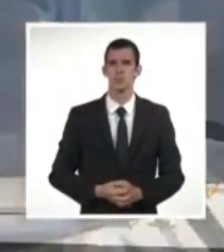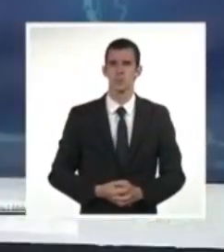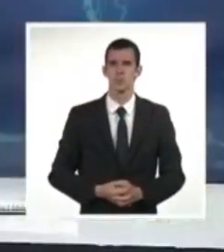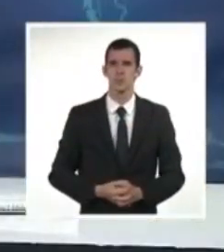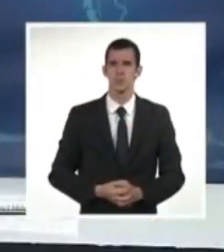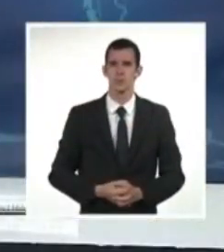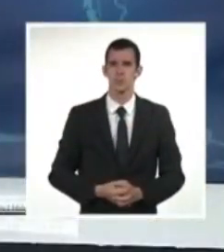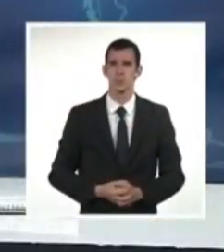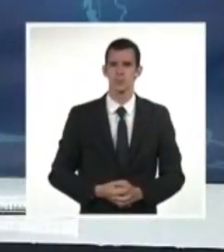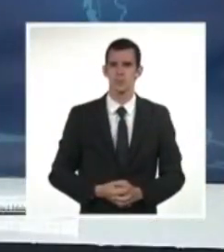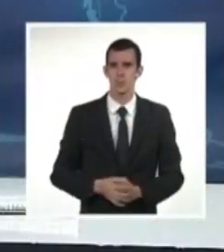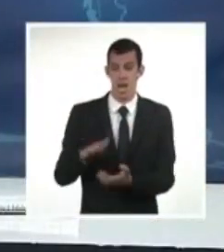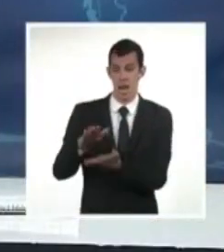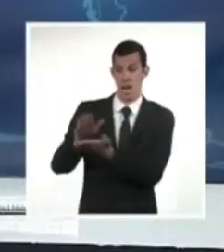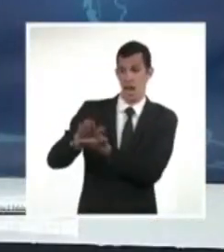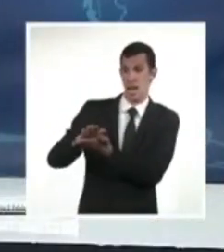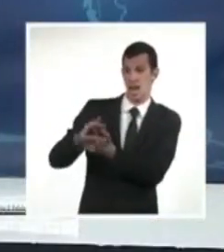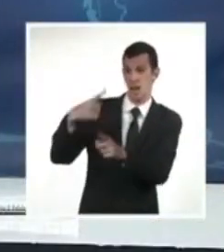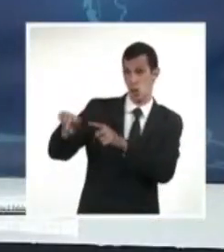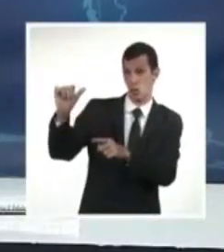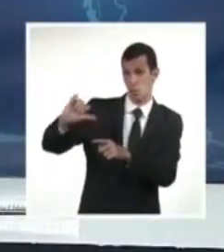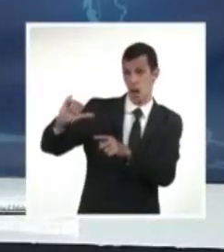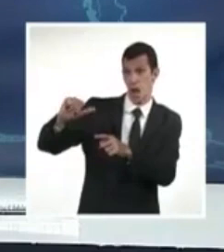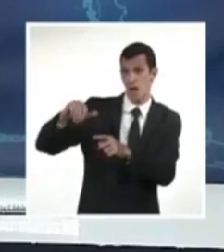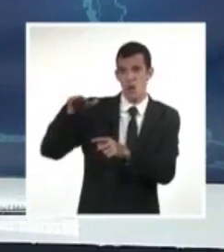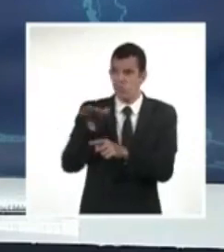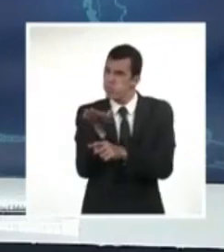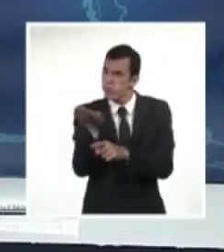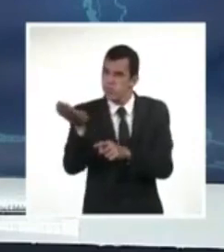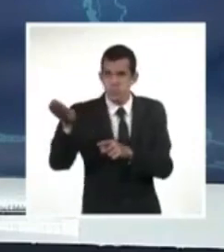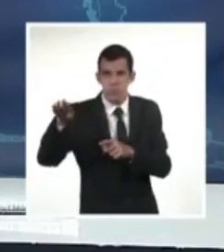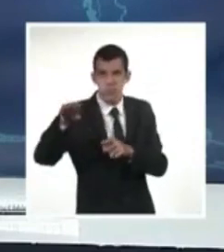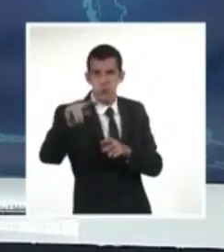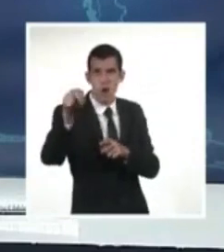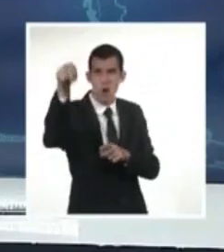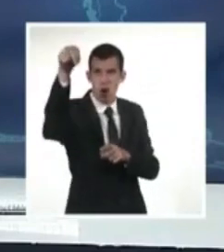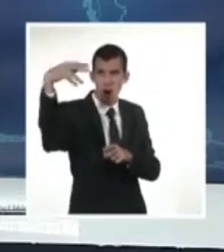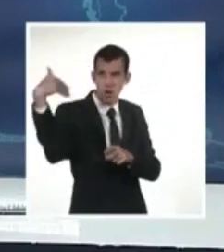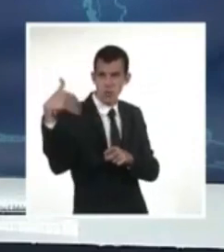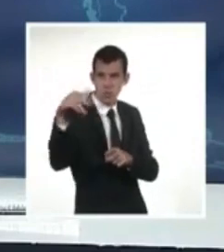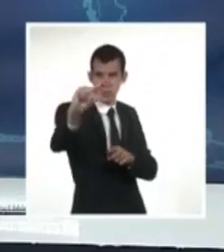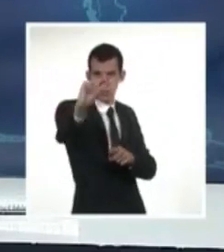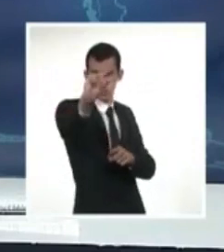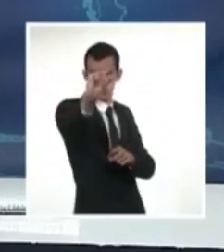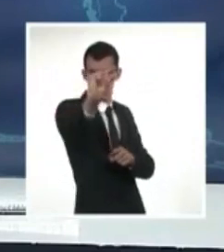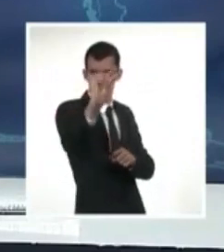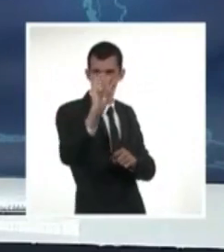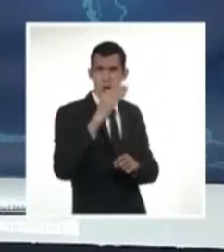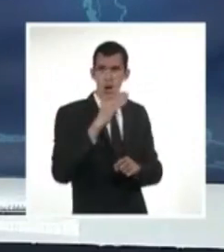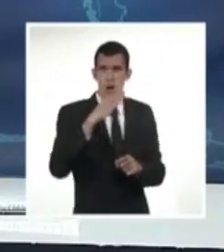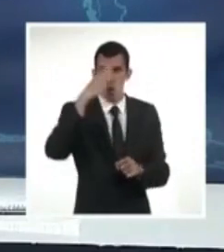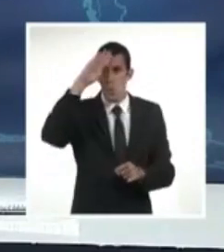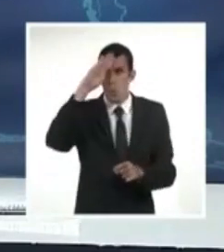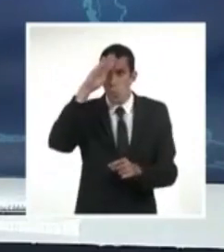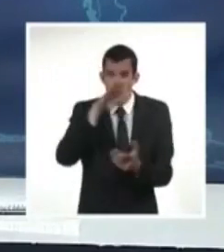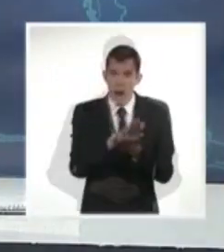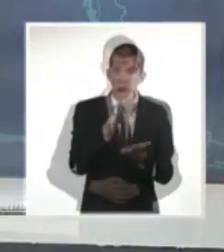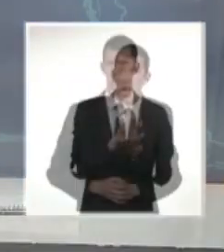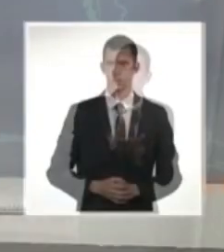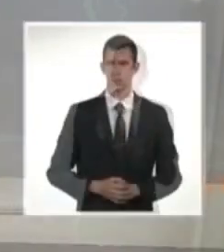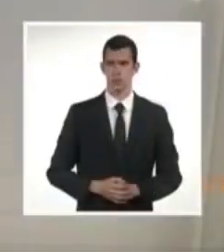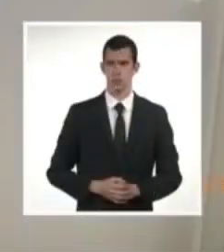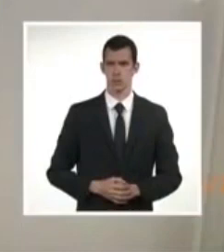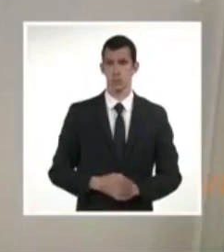también a la altura de la provincia final del río dispararon contra los guardafronteras que indefensas propias